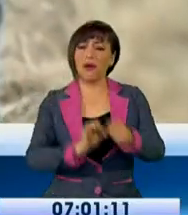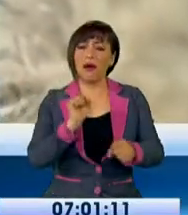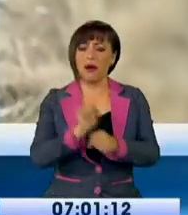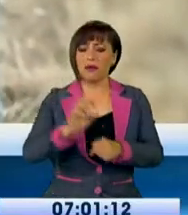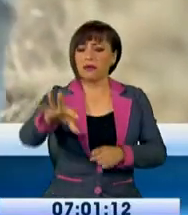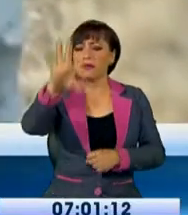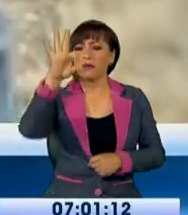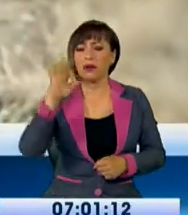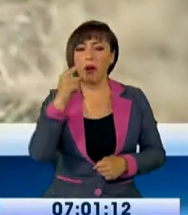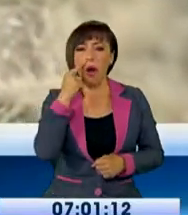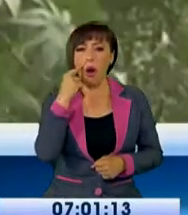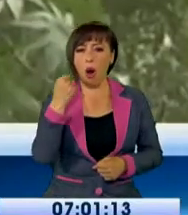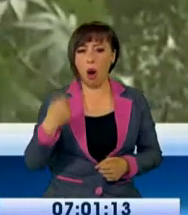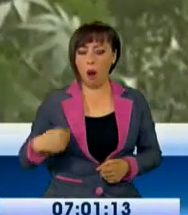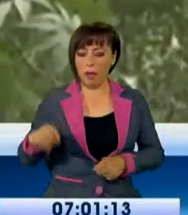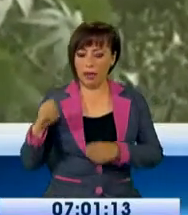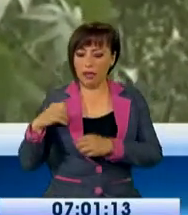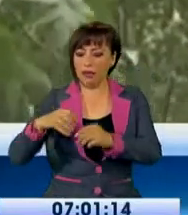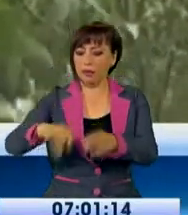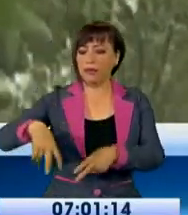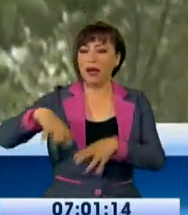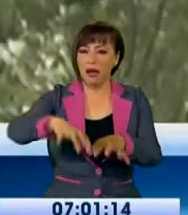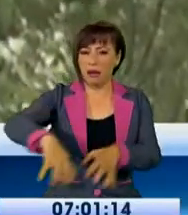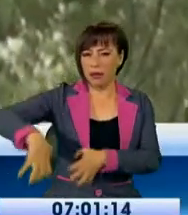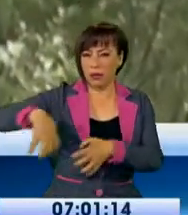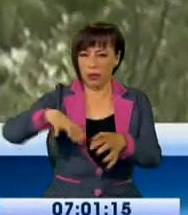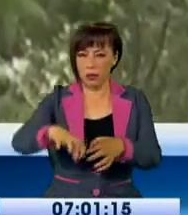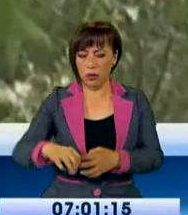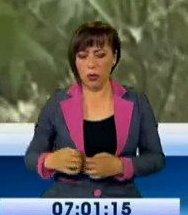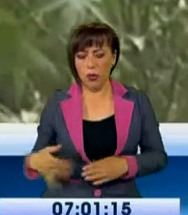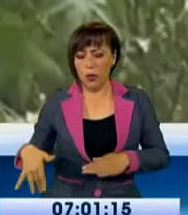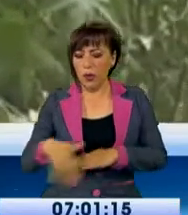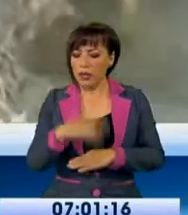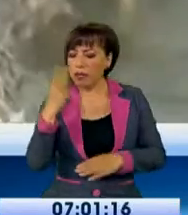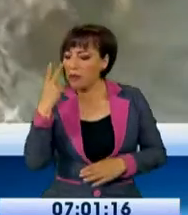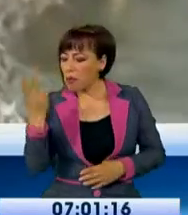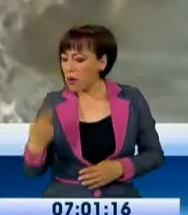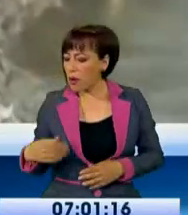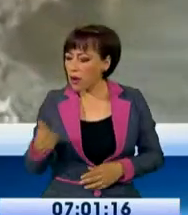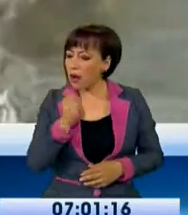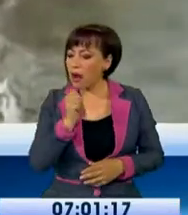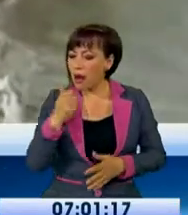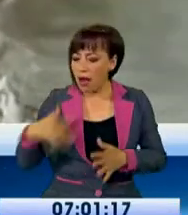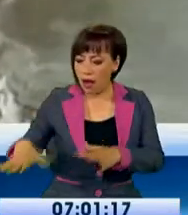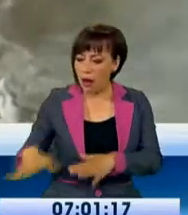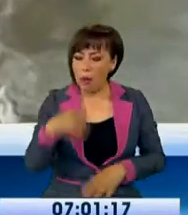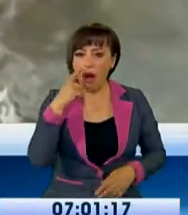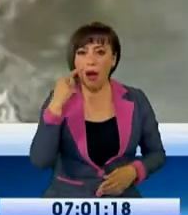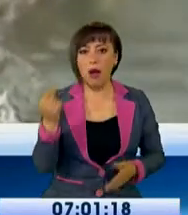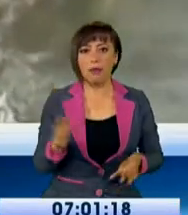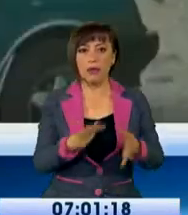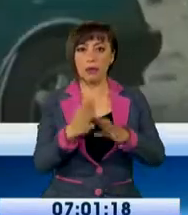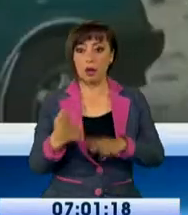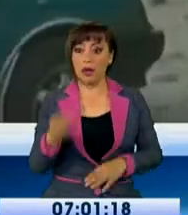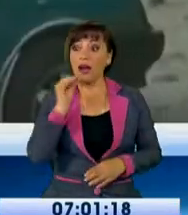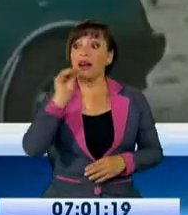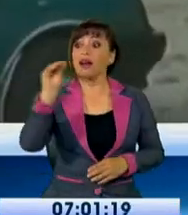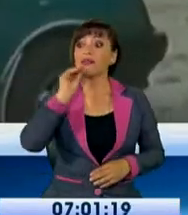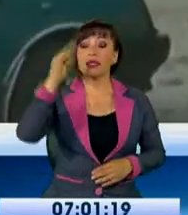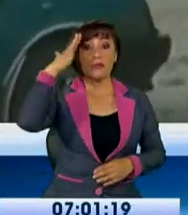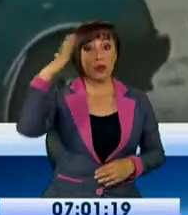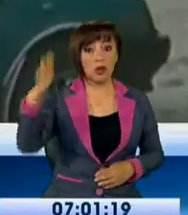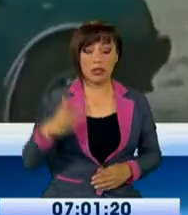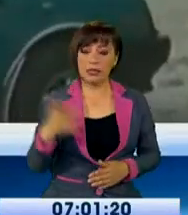por un agricultor que realizaba las inspecciones en el canal de riego. Luego de dar aviso a las autoridades, la Policía Nacional, Fiscalía y